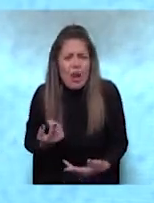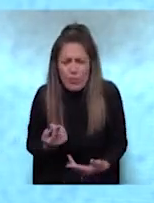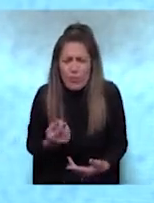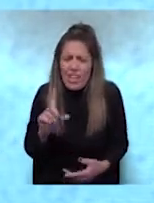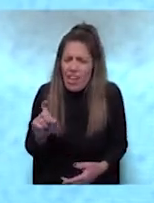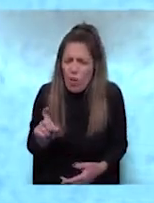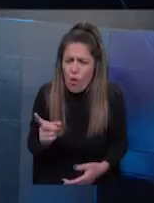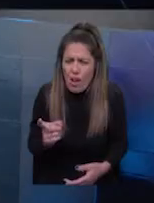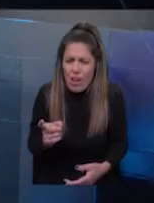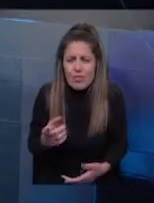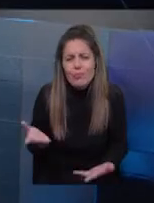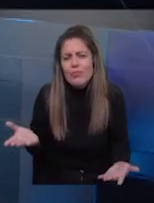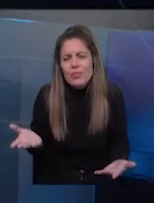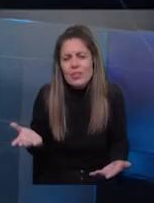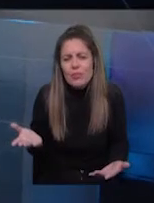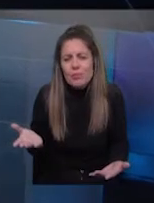Bueno, Mario.